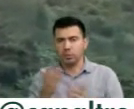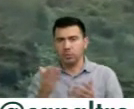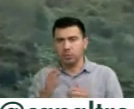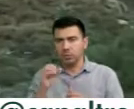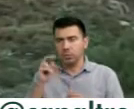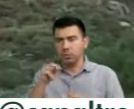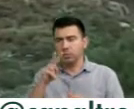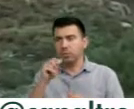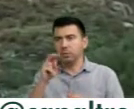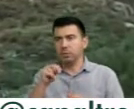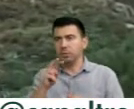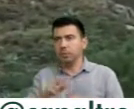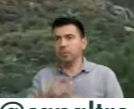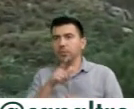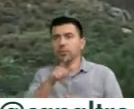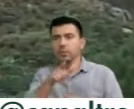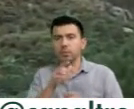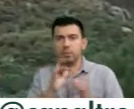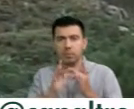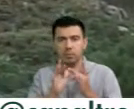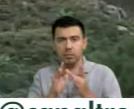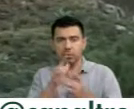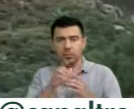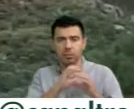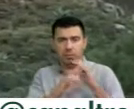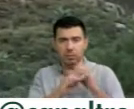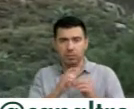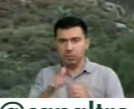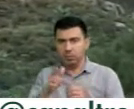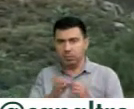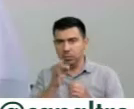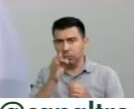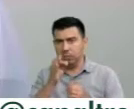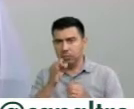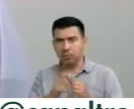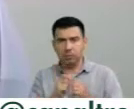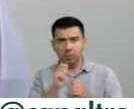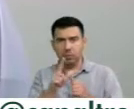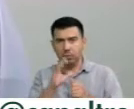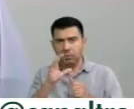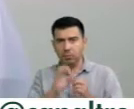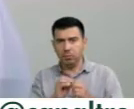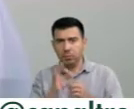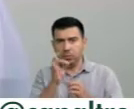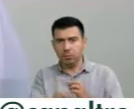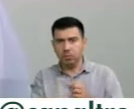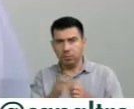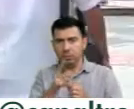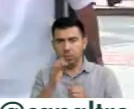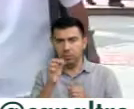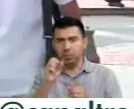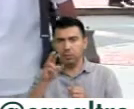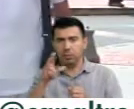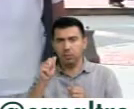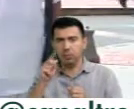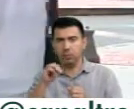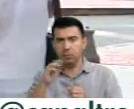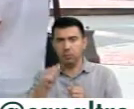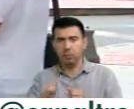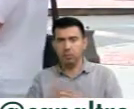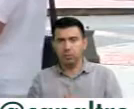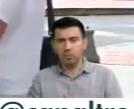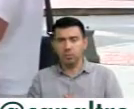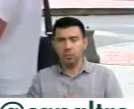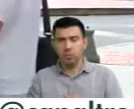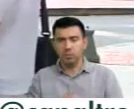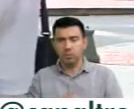convención comunica al municipio al corregimiento de San Pablo, en el municipio de Teorama. Otro